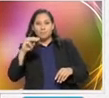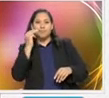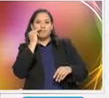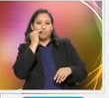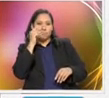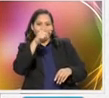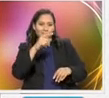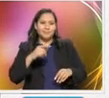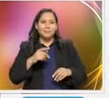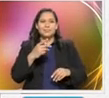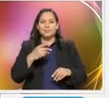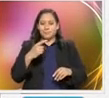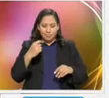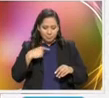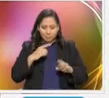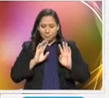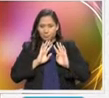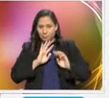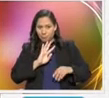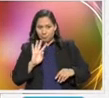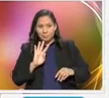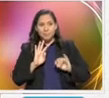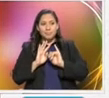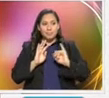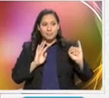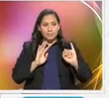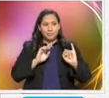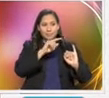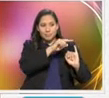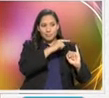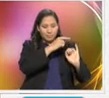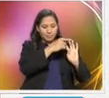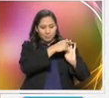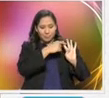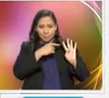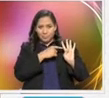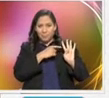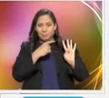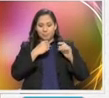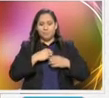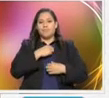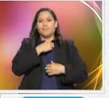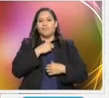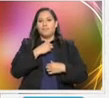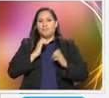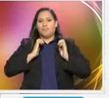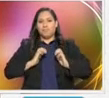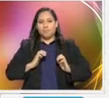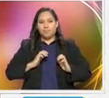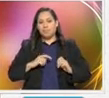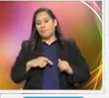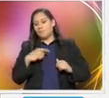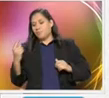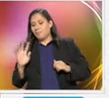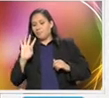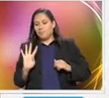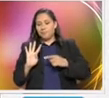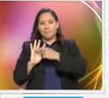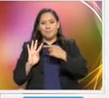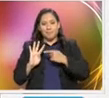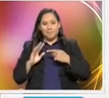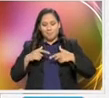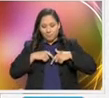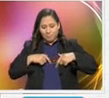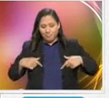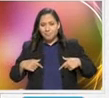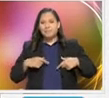bueno, están ellos mismos, si tú ves a la izquierda están los Beatles, primero vestidos de Sgt. Pepper, y a la izquierda están vestidos como estaban vestidos antes. Estos que